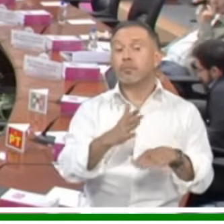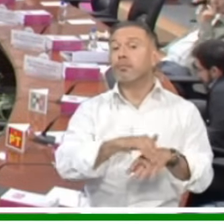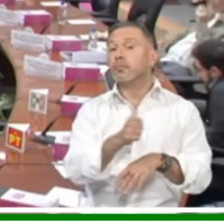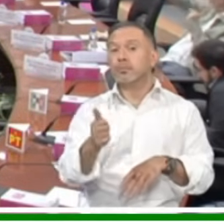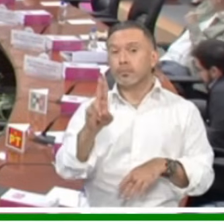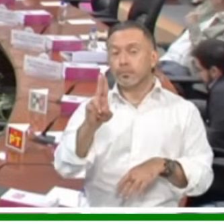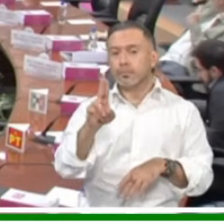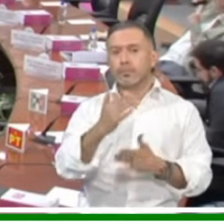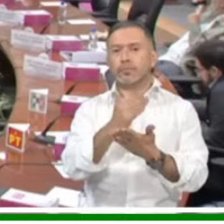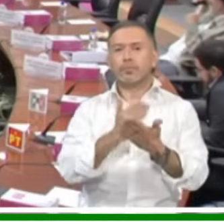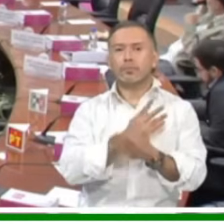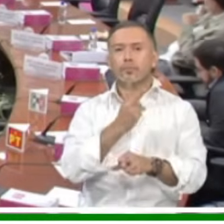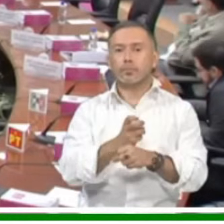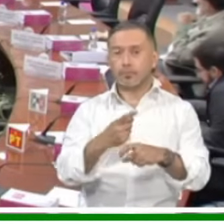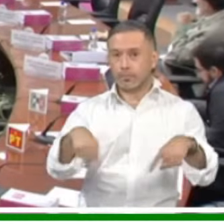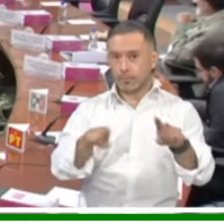En segunda ronda.